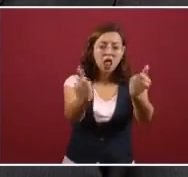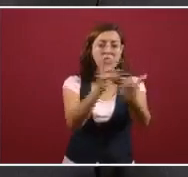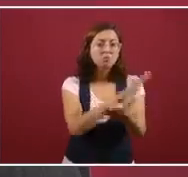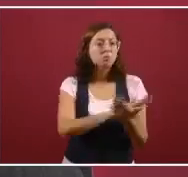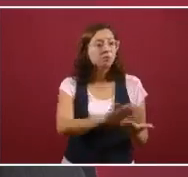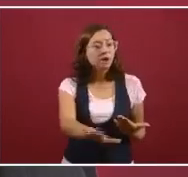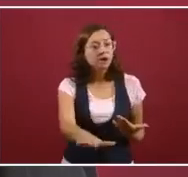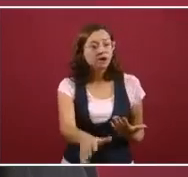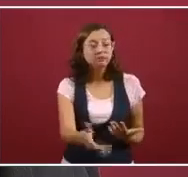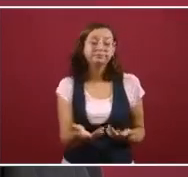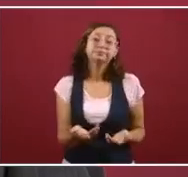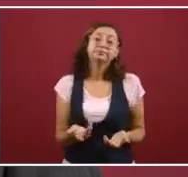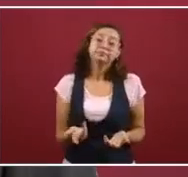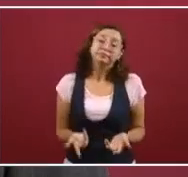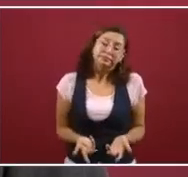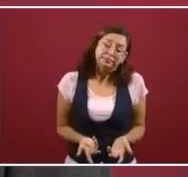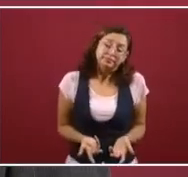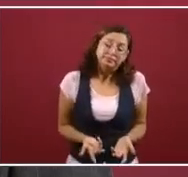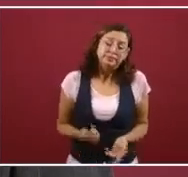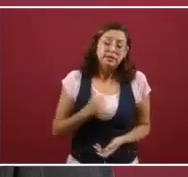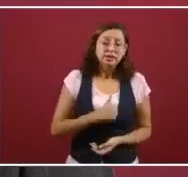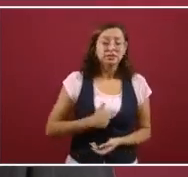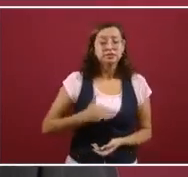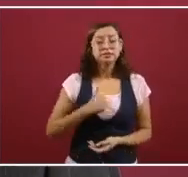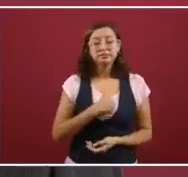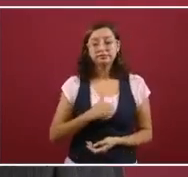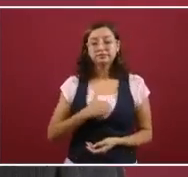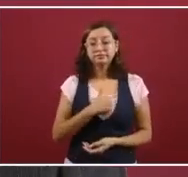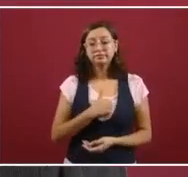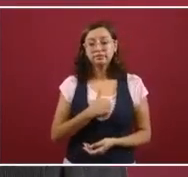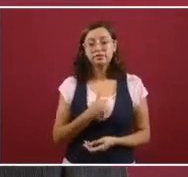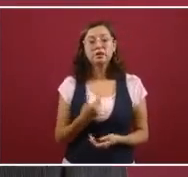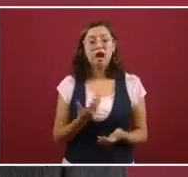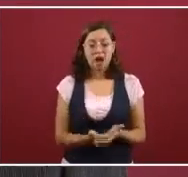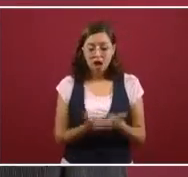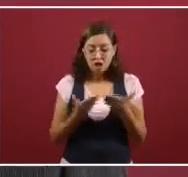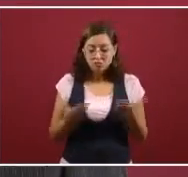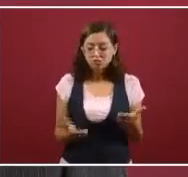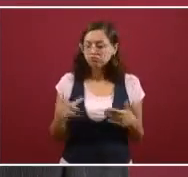sí se puede, teniendo un buen gobierno,